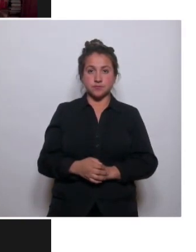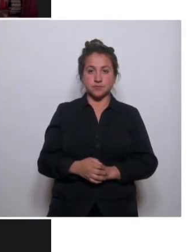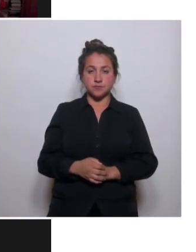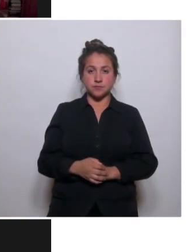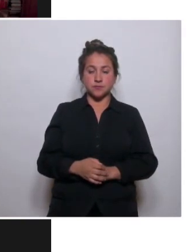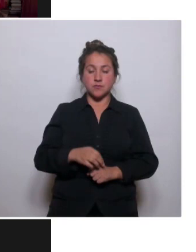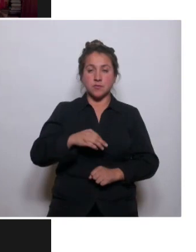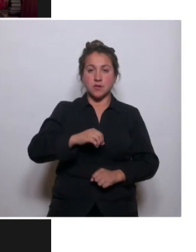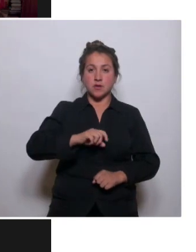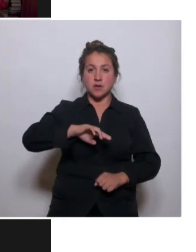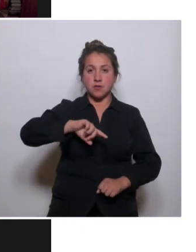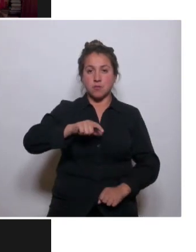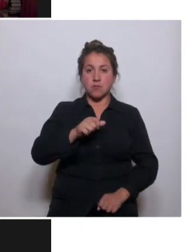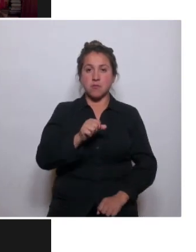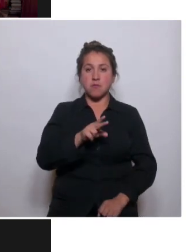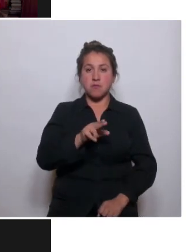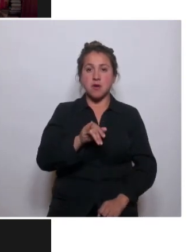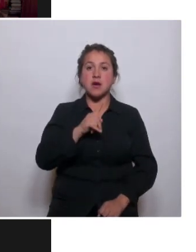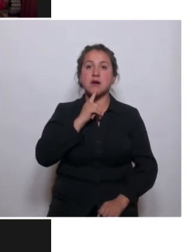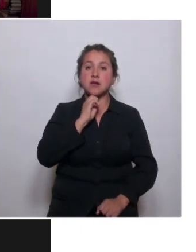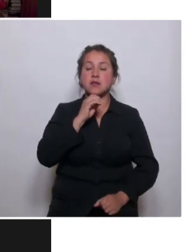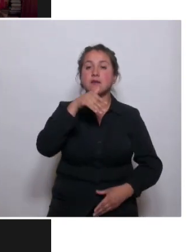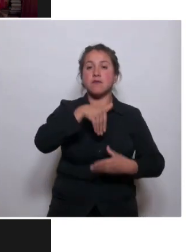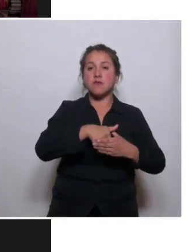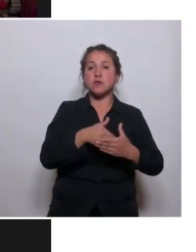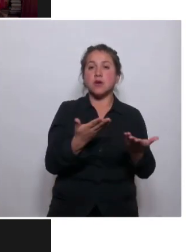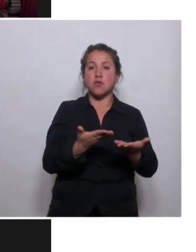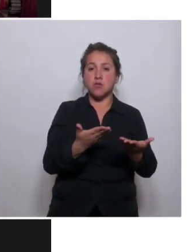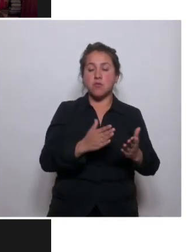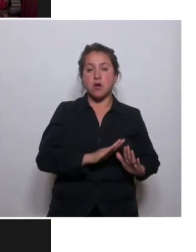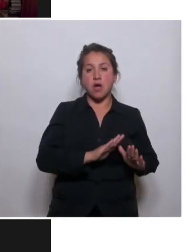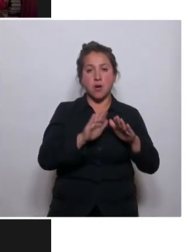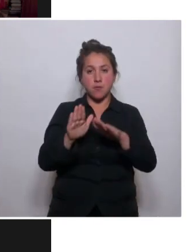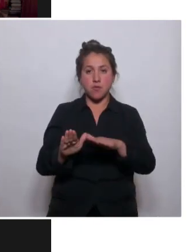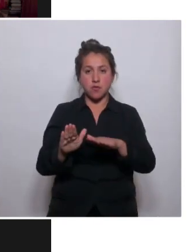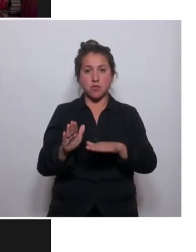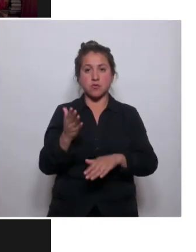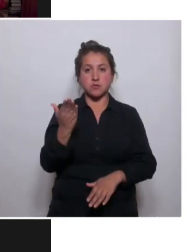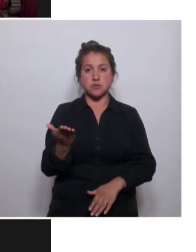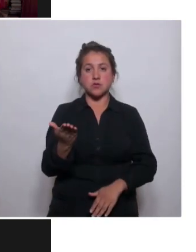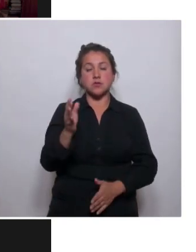Convencional Margarita Vargas, ¿cómo vota? A favor, señor secretario.